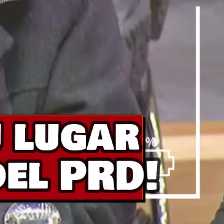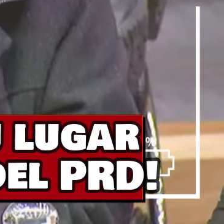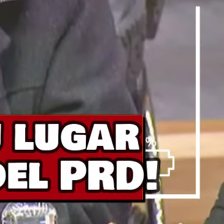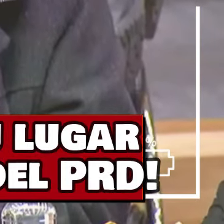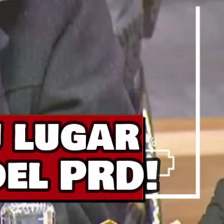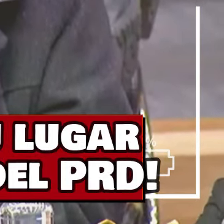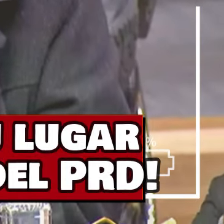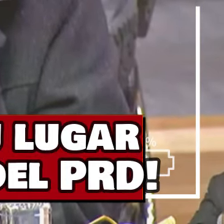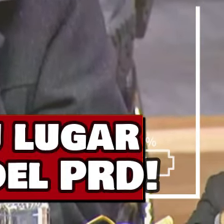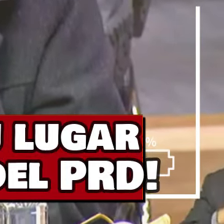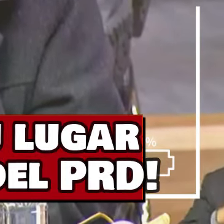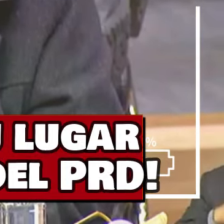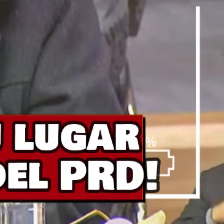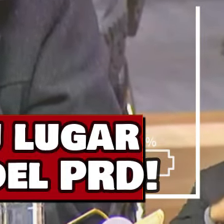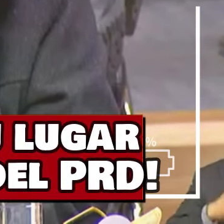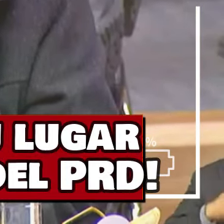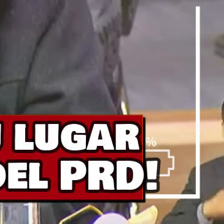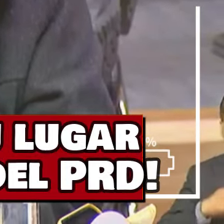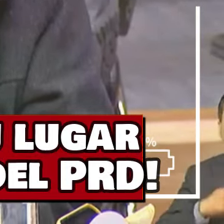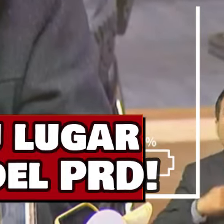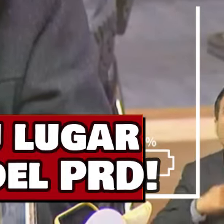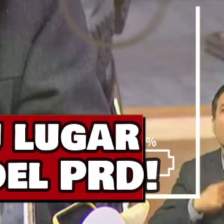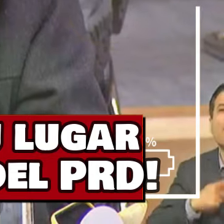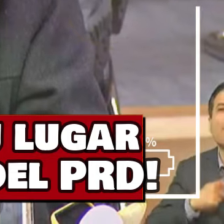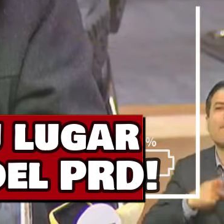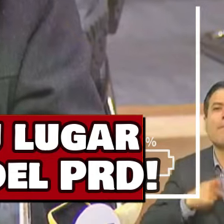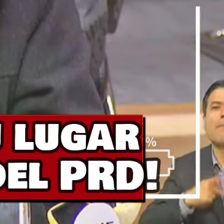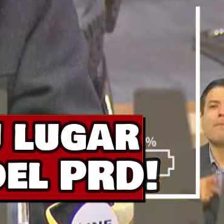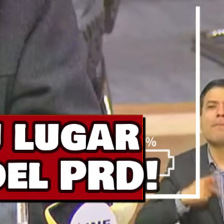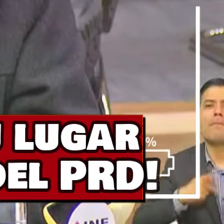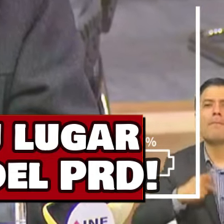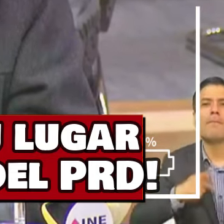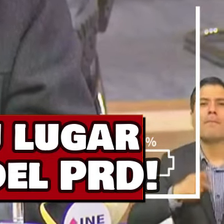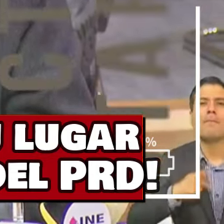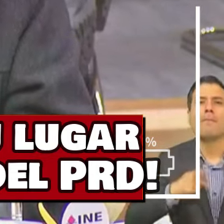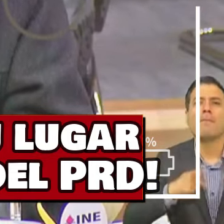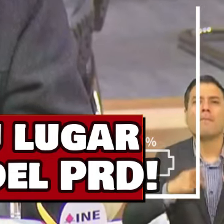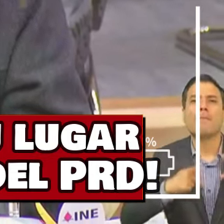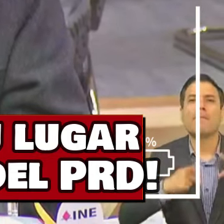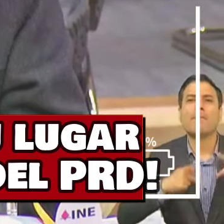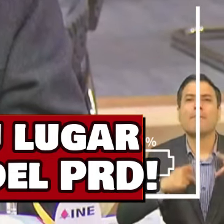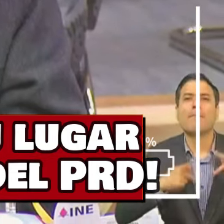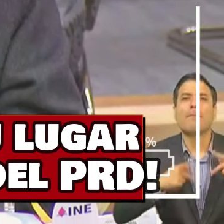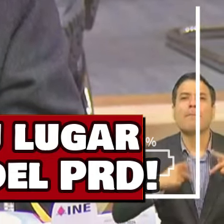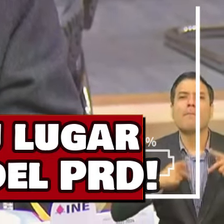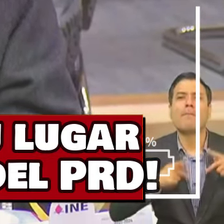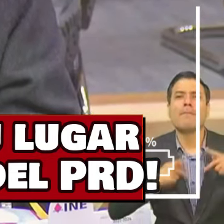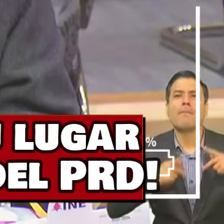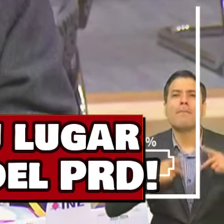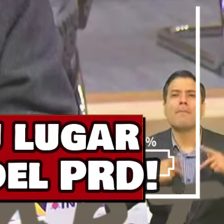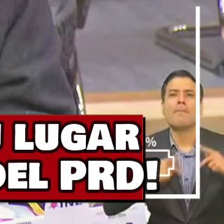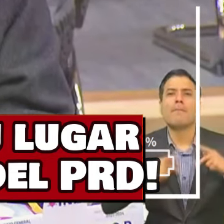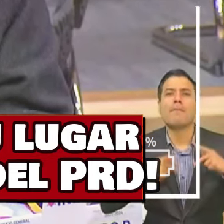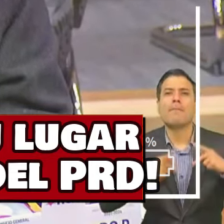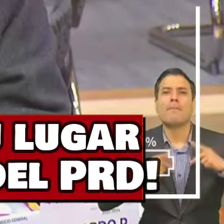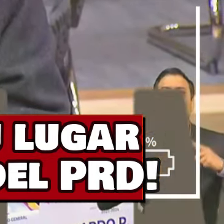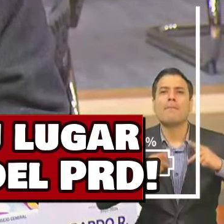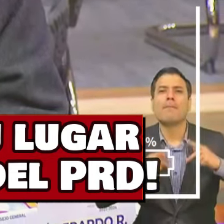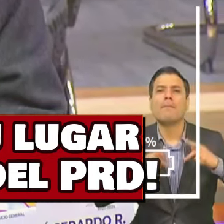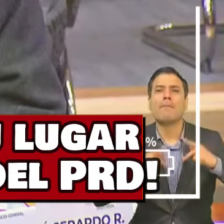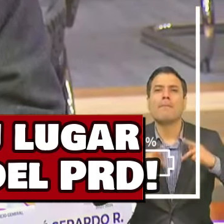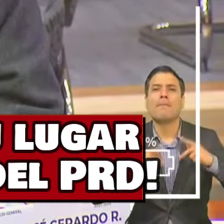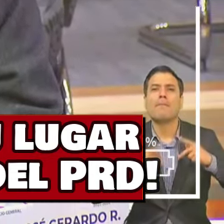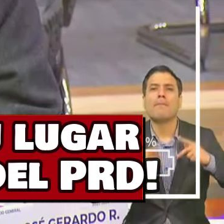supuesto riesgo para la democracia. Veamos enseguida cómo el doctor Noroña pone en su lugar al consejero infiltrado del PRD